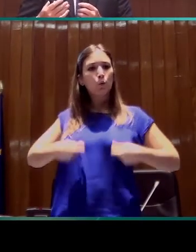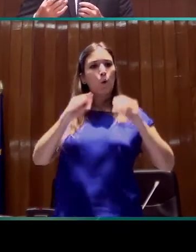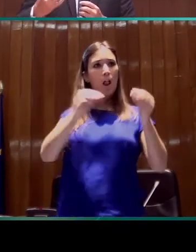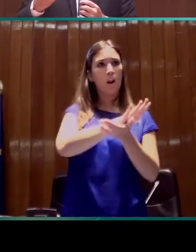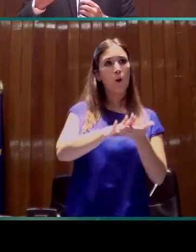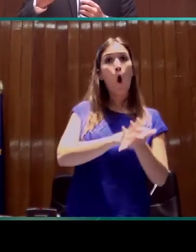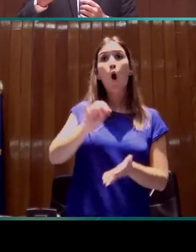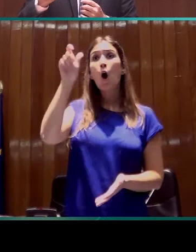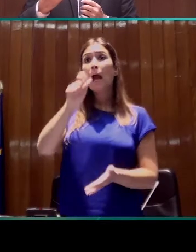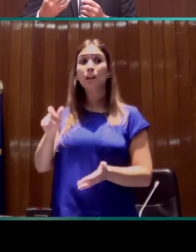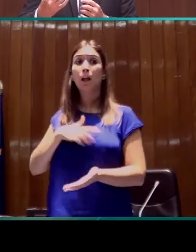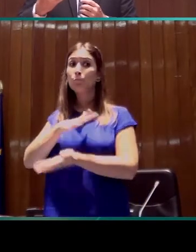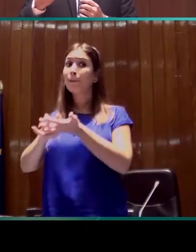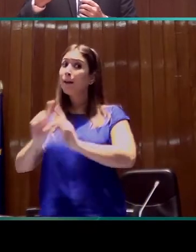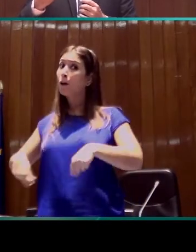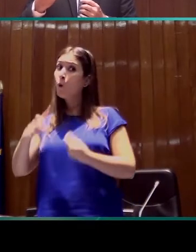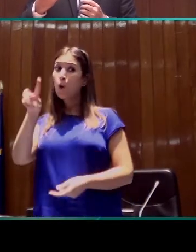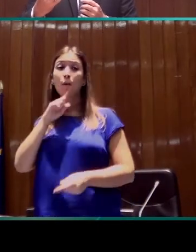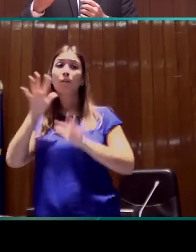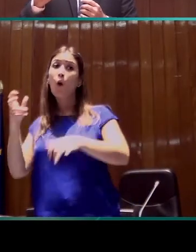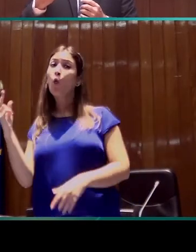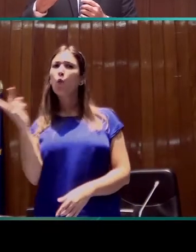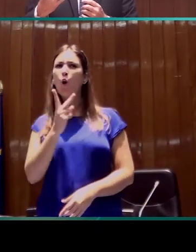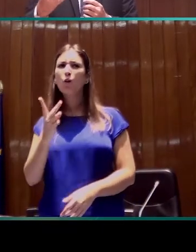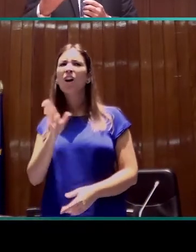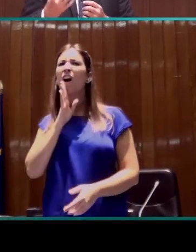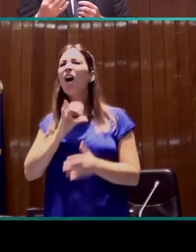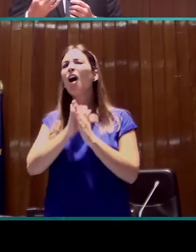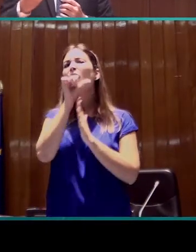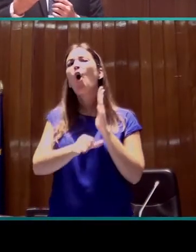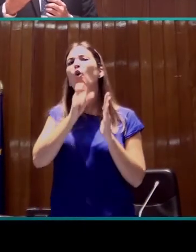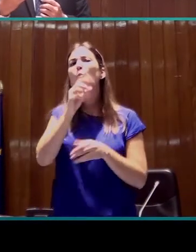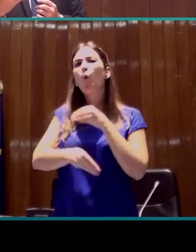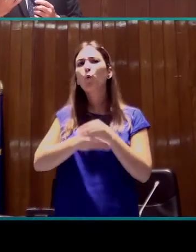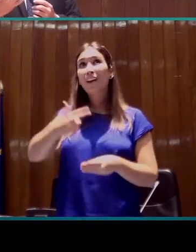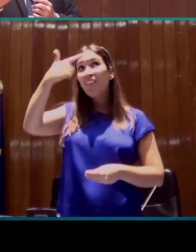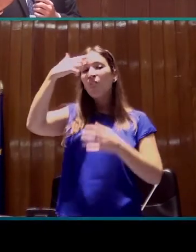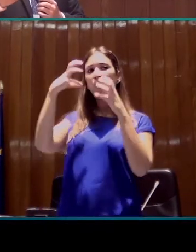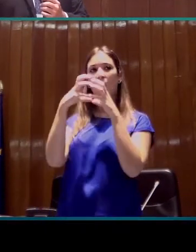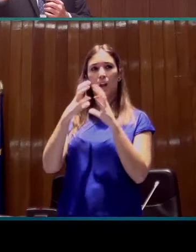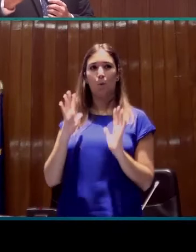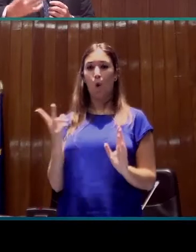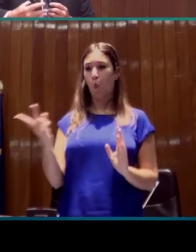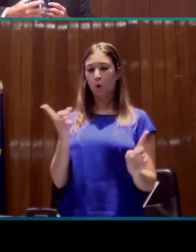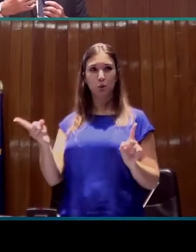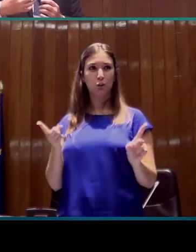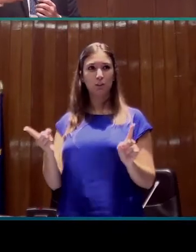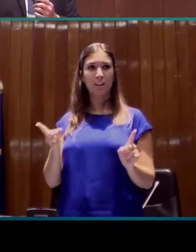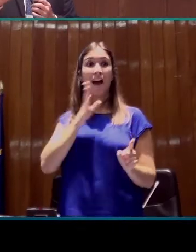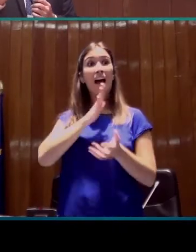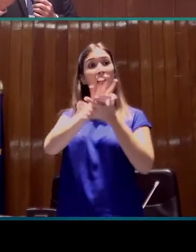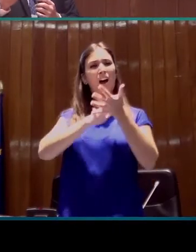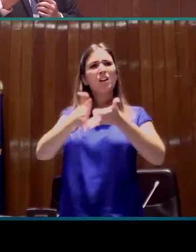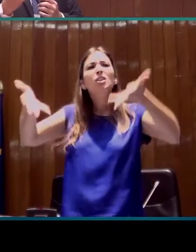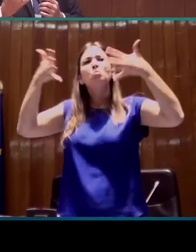de signos utilizan esos parámetros configuracionales. ¿En qué medida su cerebro está computando,